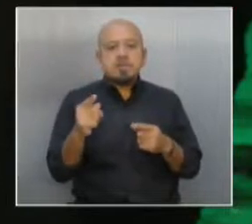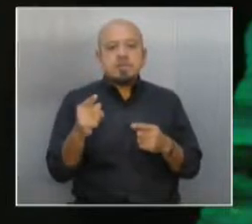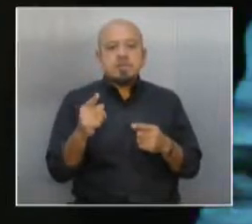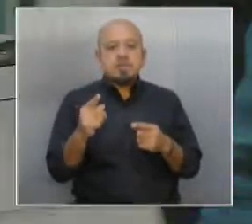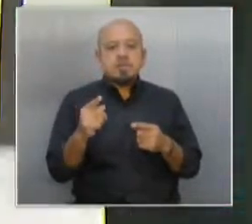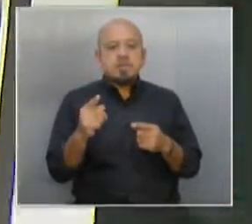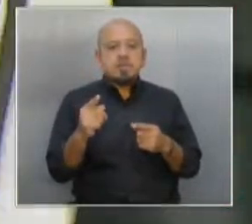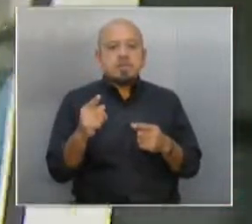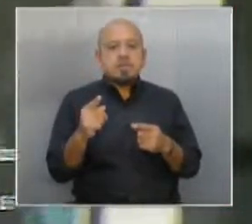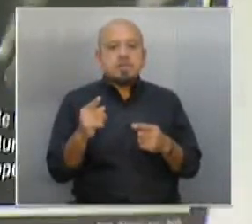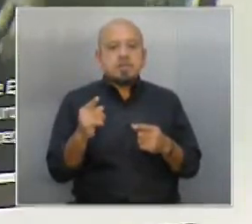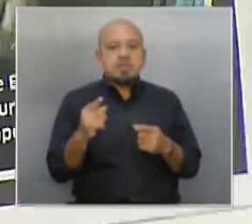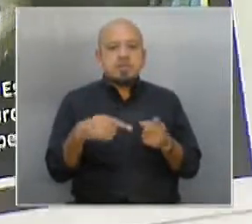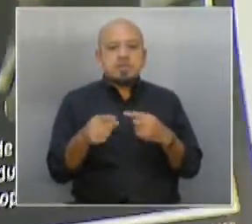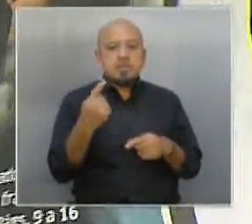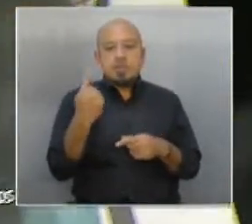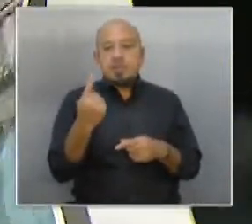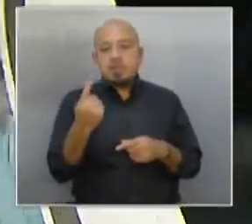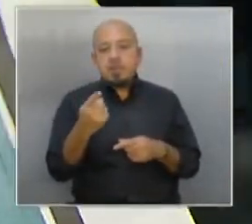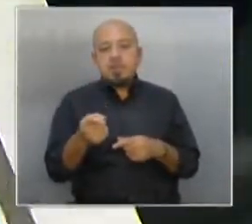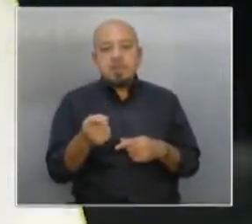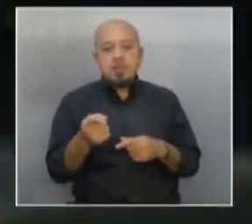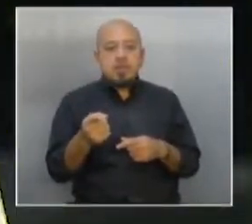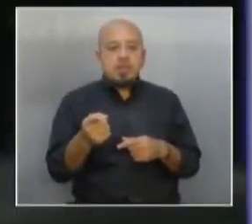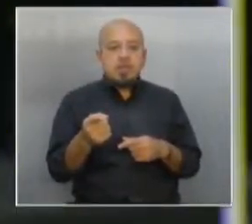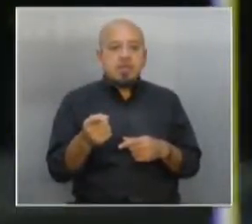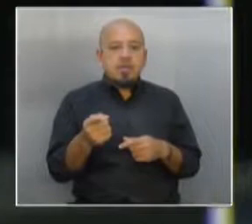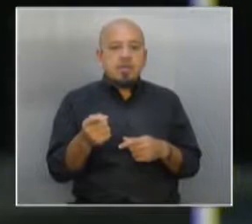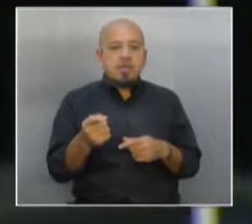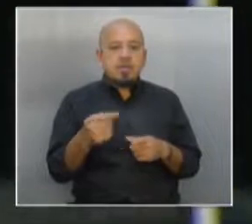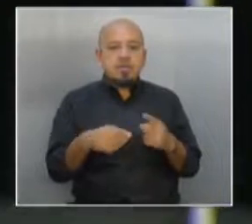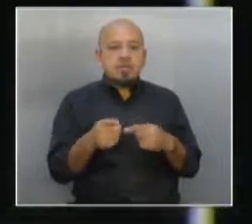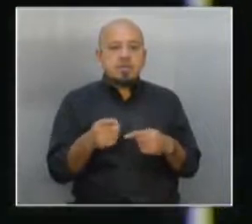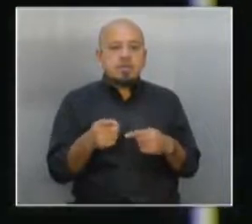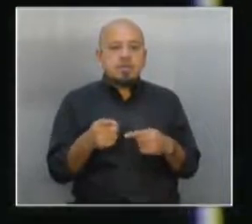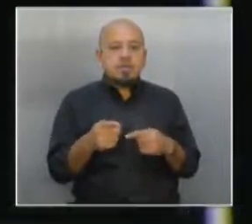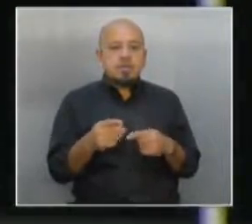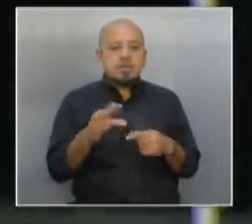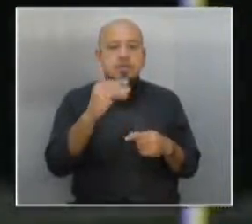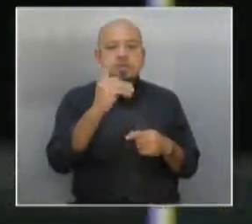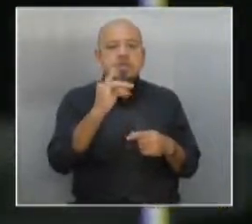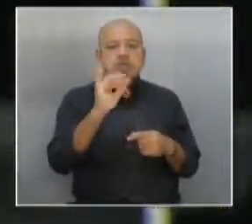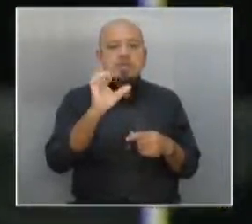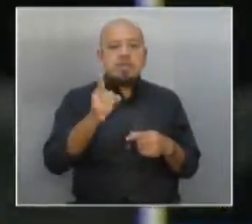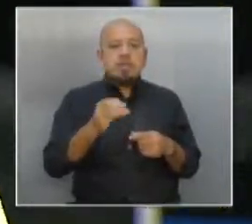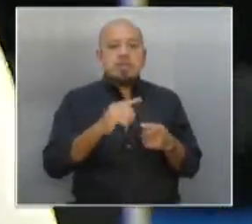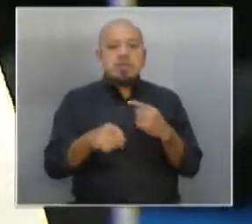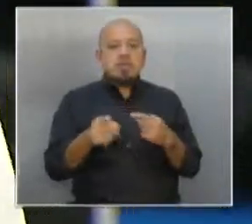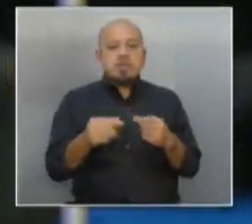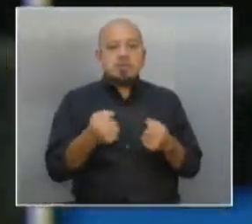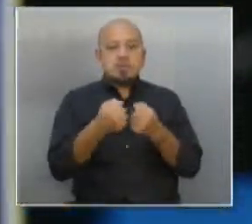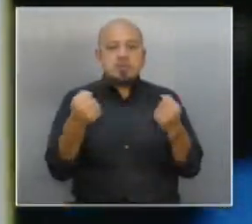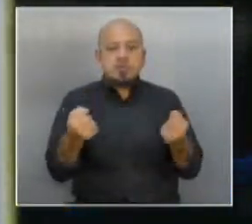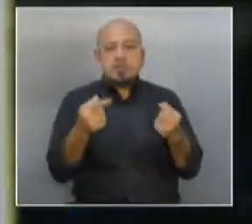Y bueno, este es el primer número, como lo acaban de ver, y hace un ratito Diego Martini estuvo. Es una revista que hace